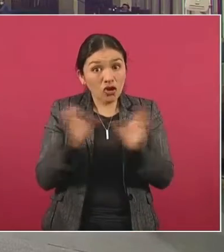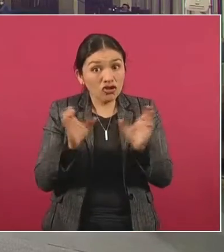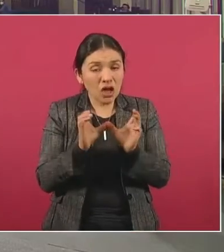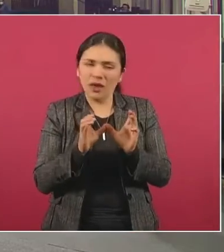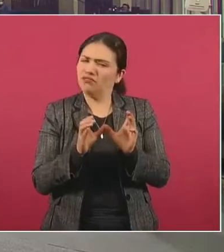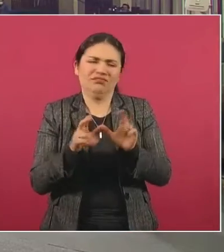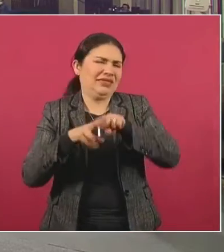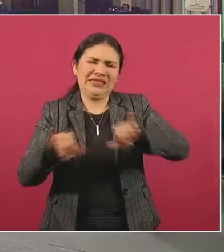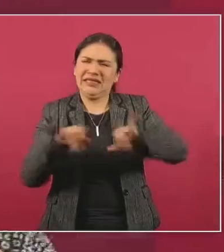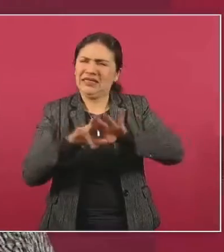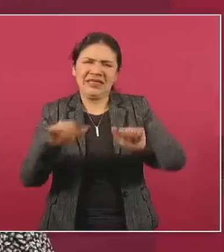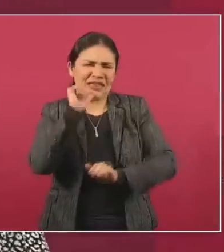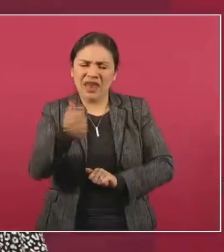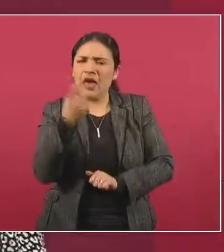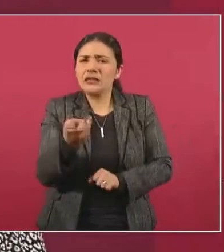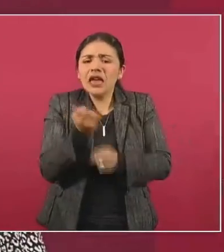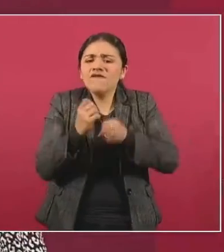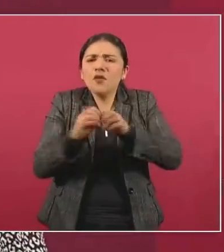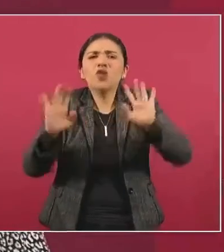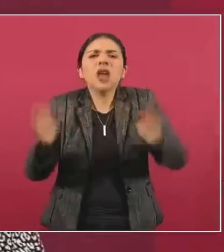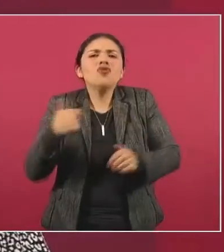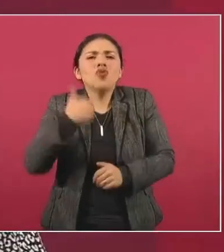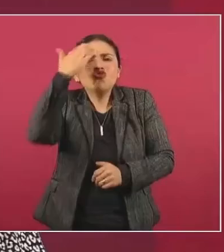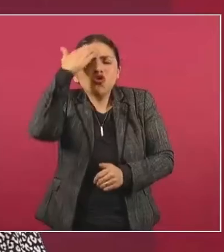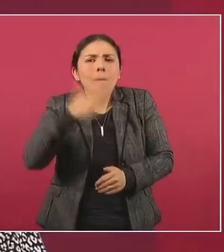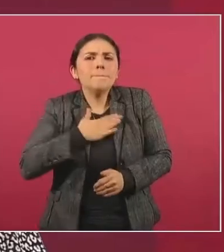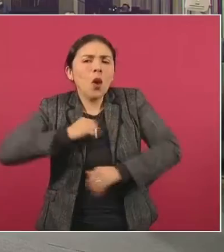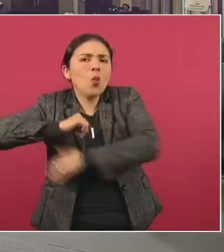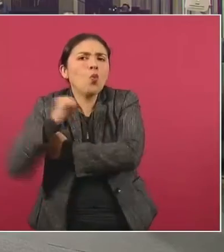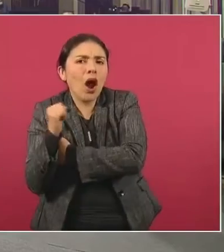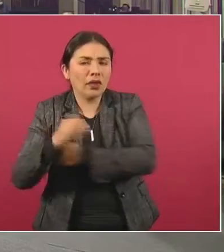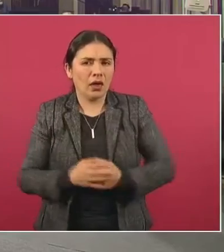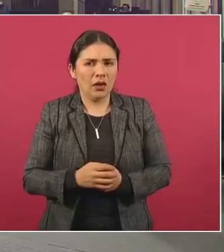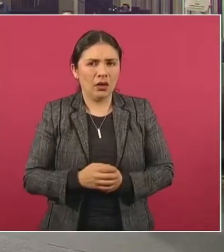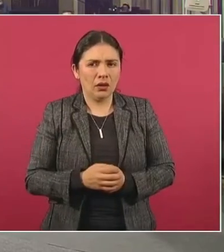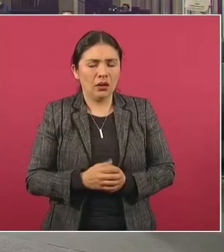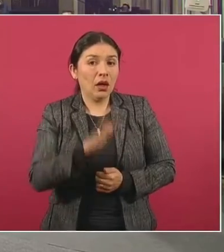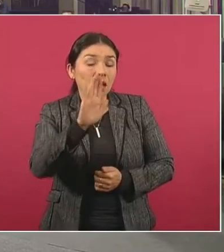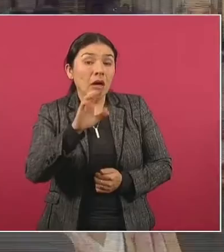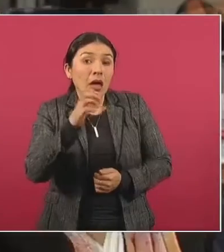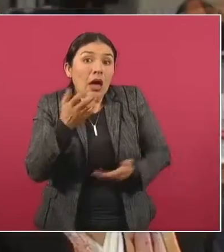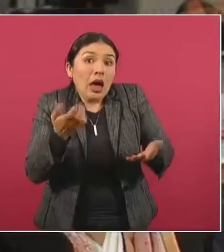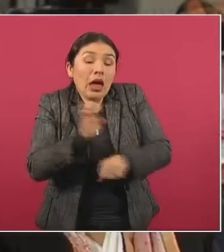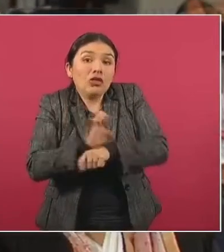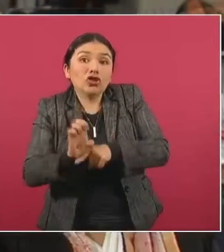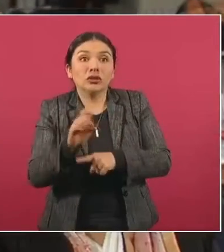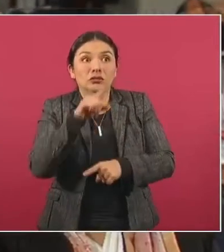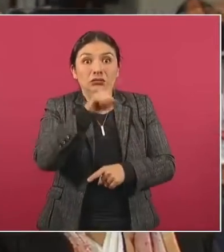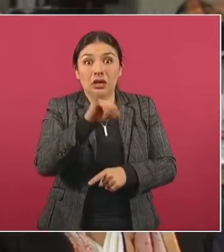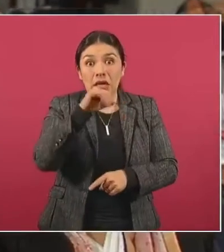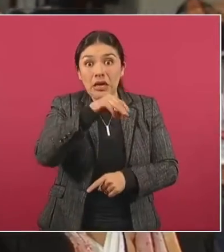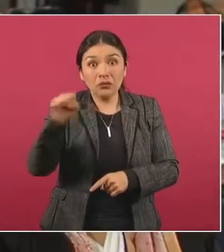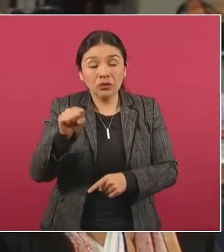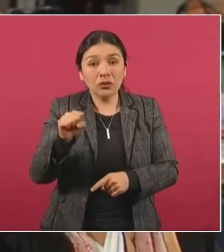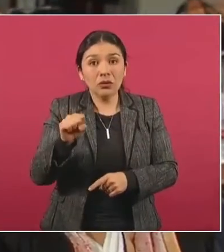nadie, porque esa es información que nosotros ya tenemos. Vaya, entonces al seguro el SAT no le está pidiendo que lo pida.